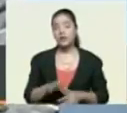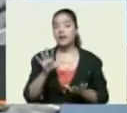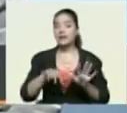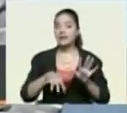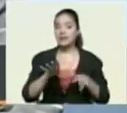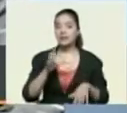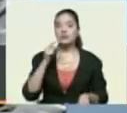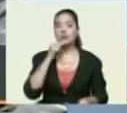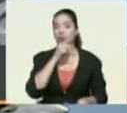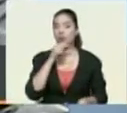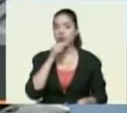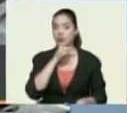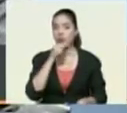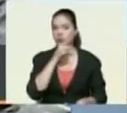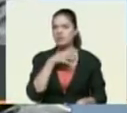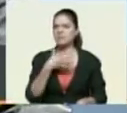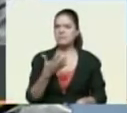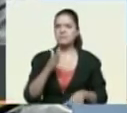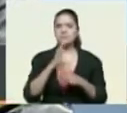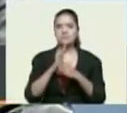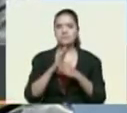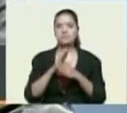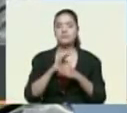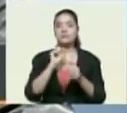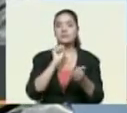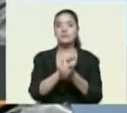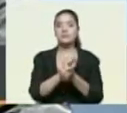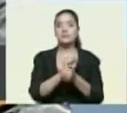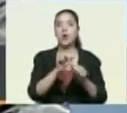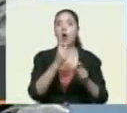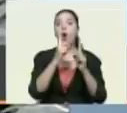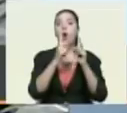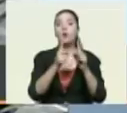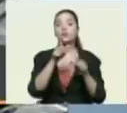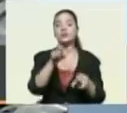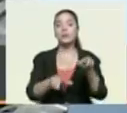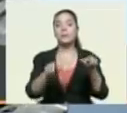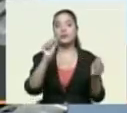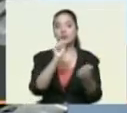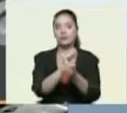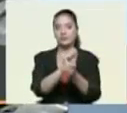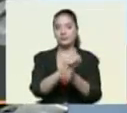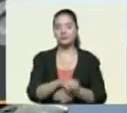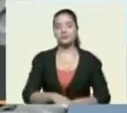octubre para detener a 11 personas